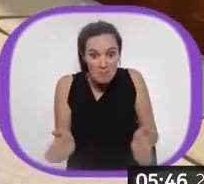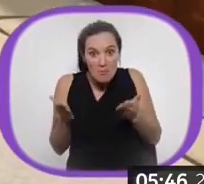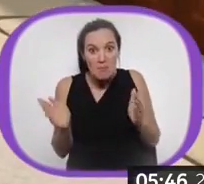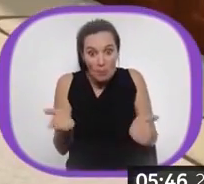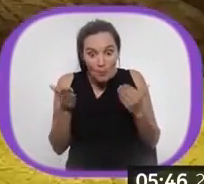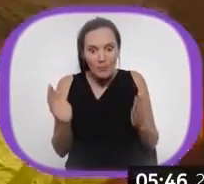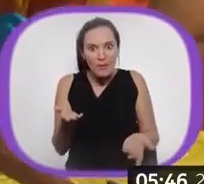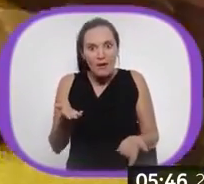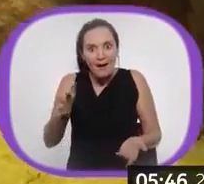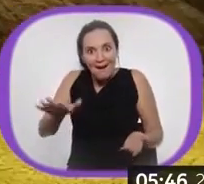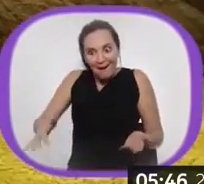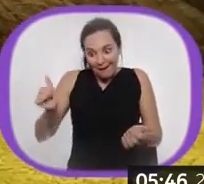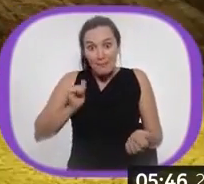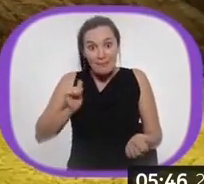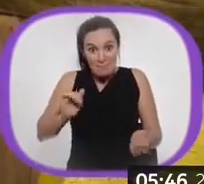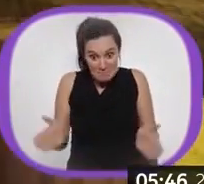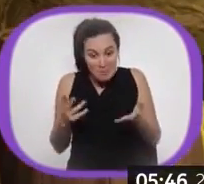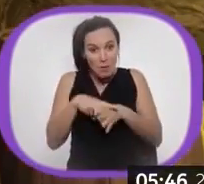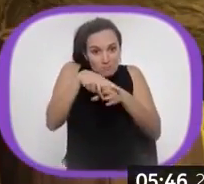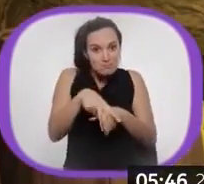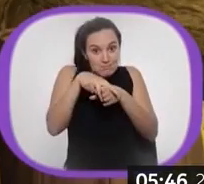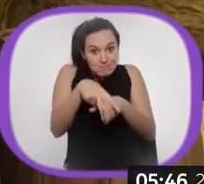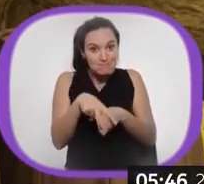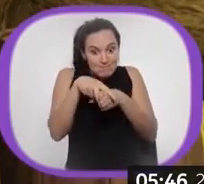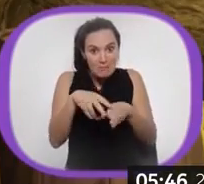¡Vamos, Mike! ¡Cuéntalope, Galahad!